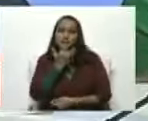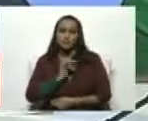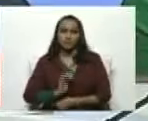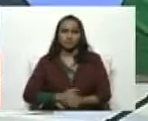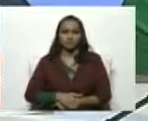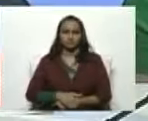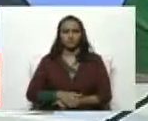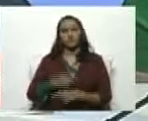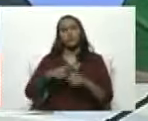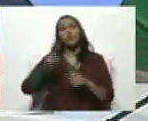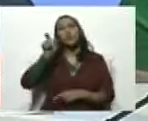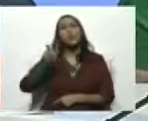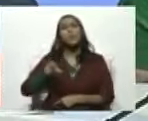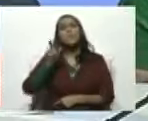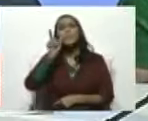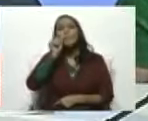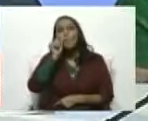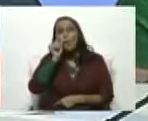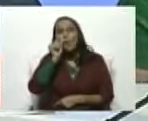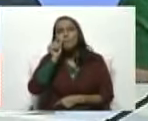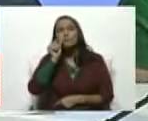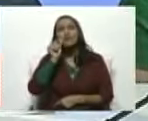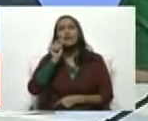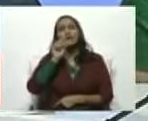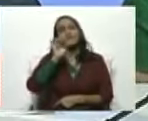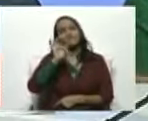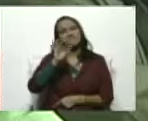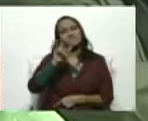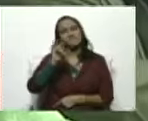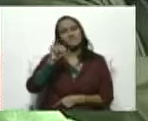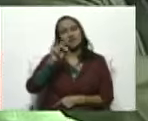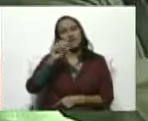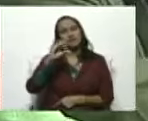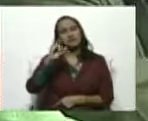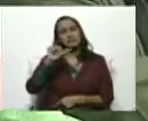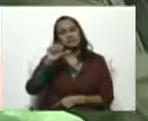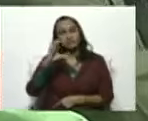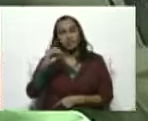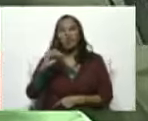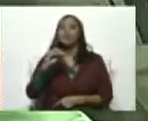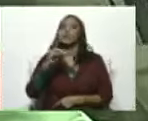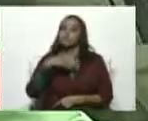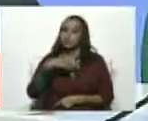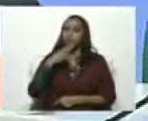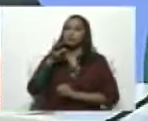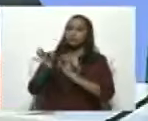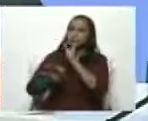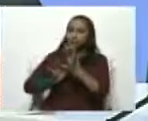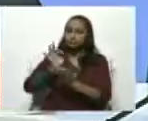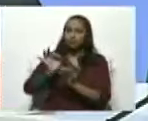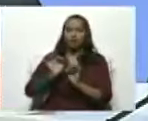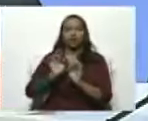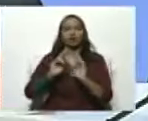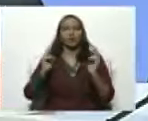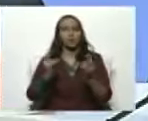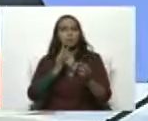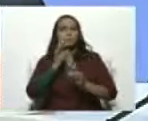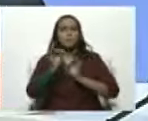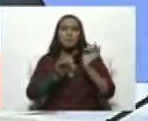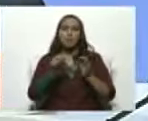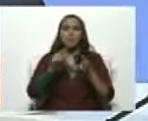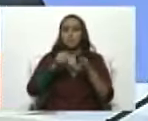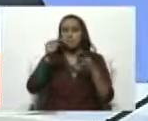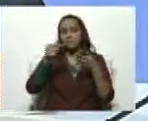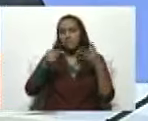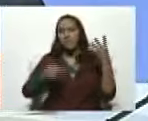Meliá. También nosotros vamos diciéndole, pues mira, por aquí tienes, pa, pa, pa. Después están los